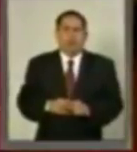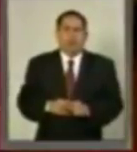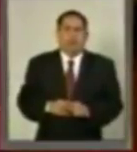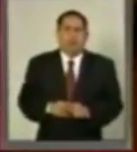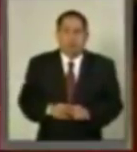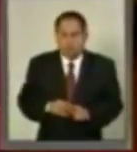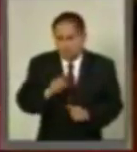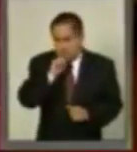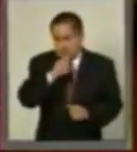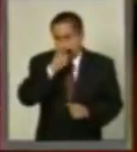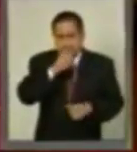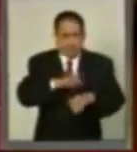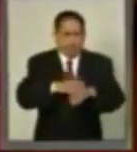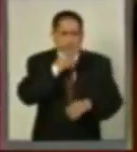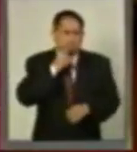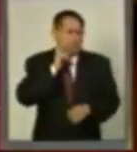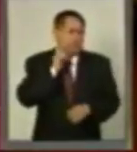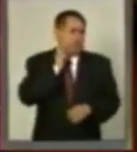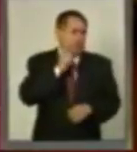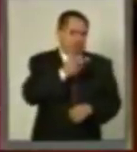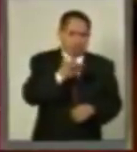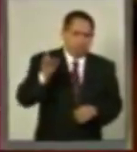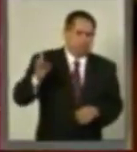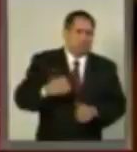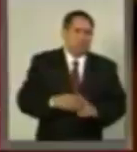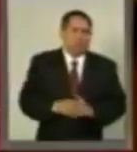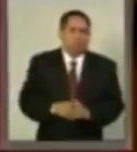Y decirles, senadoras y senadores,